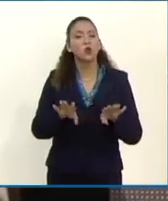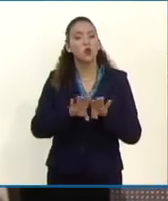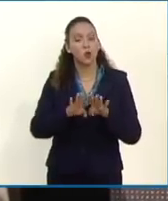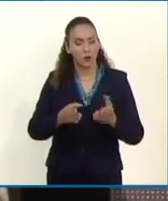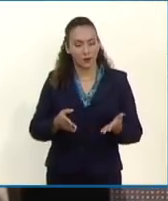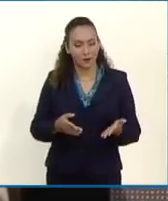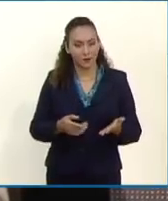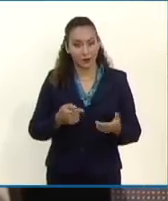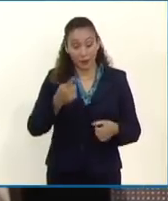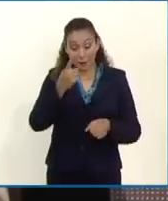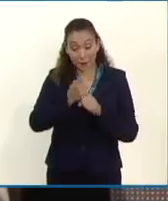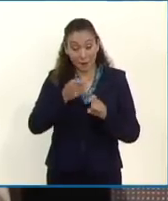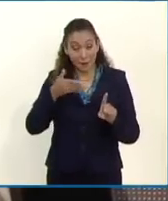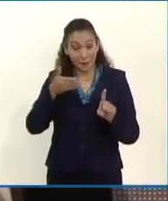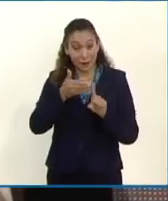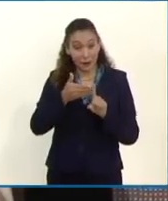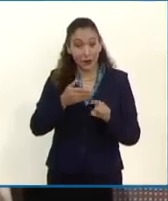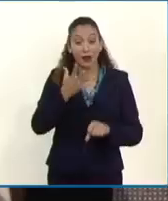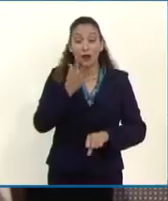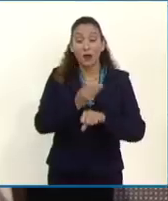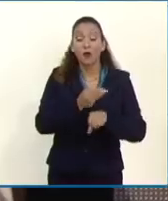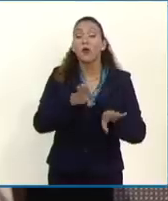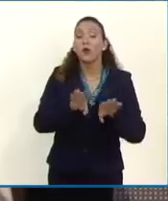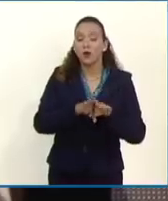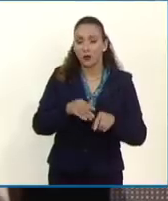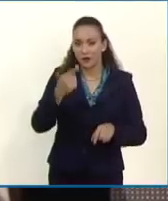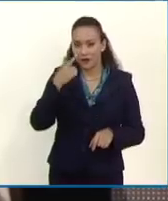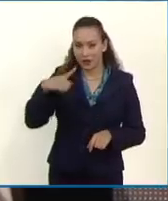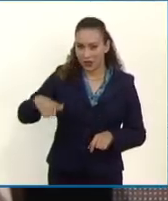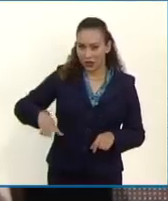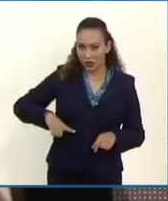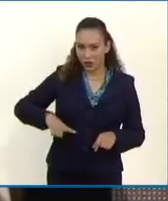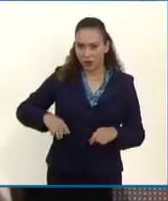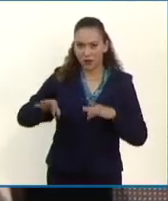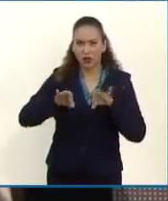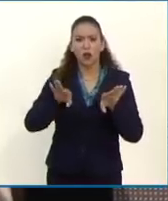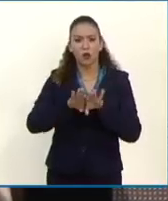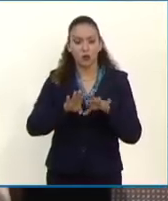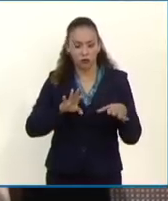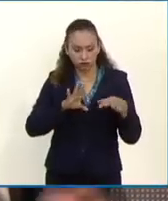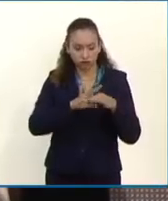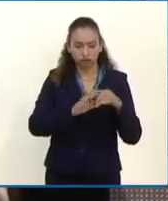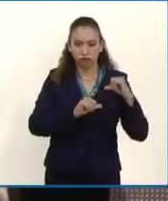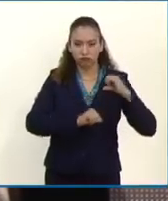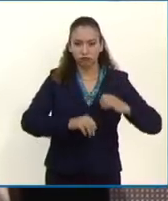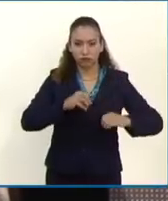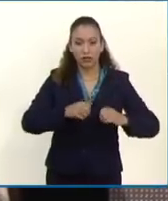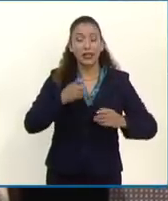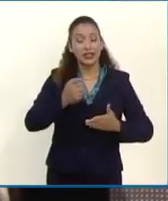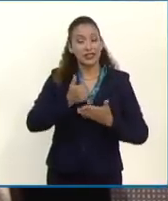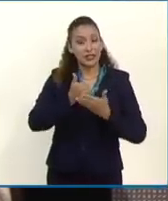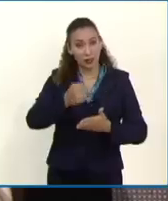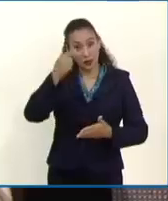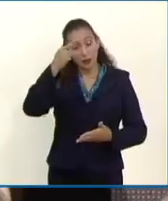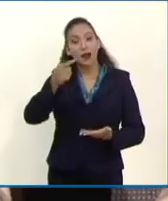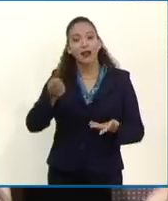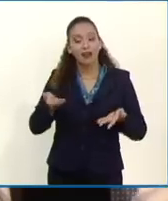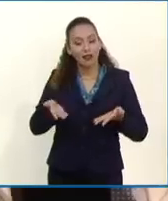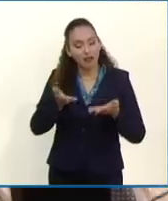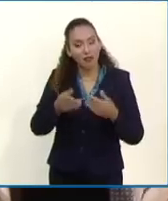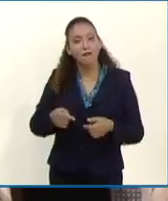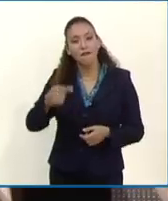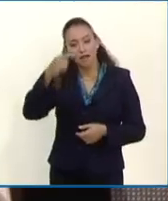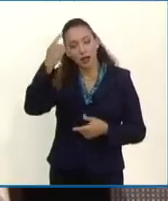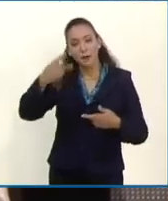razón de que el imperio del Estado, a través del Poder Judicial, debe servir para fomentar,